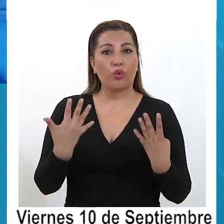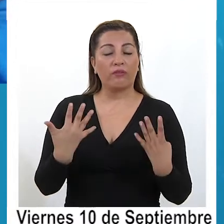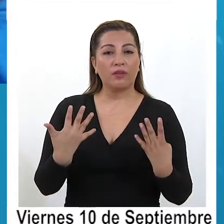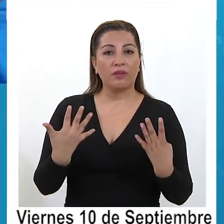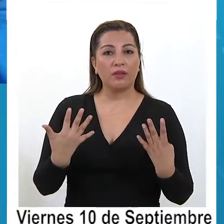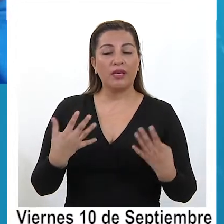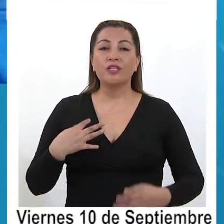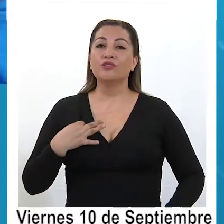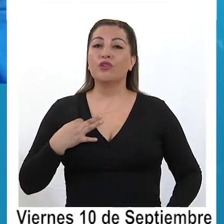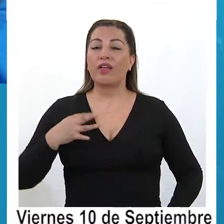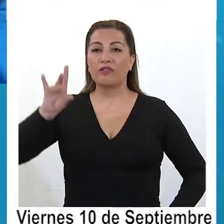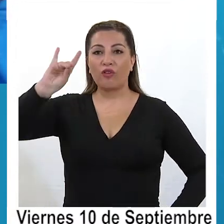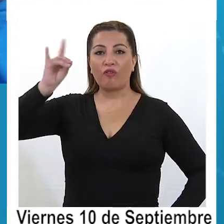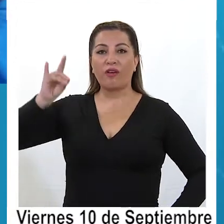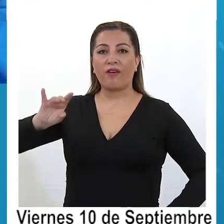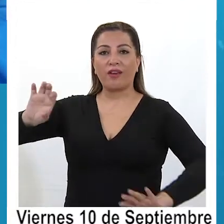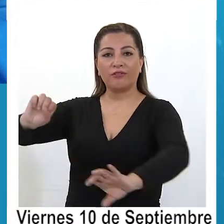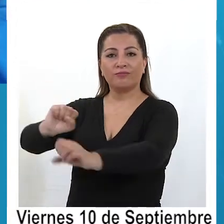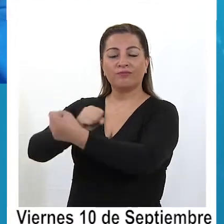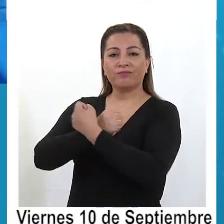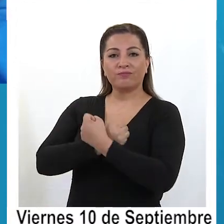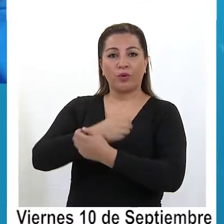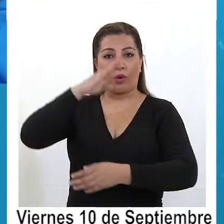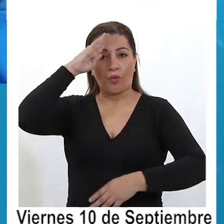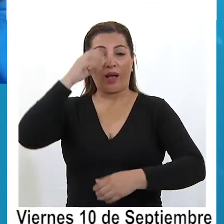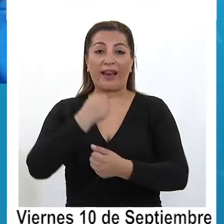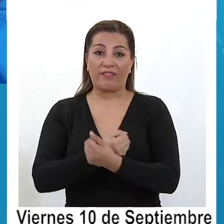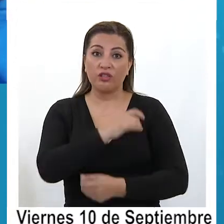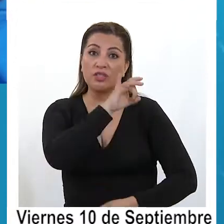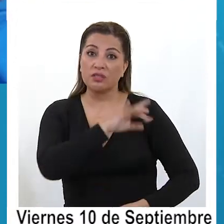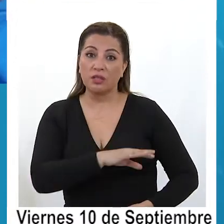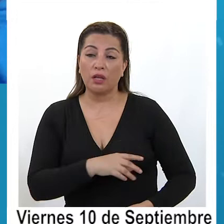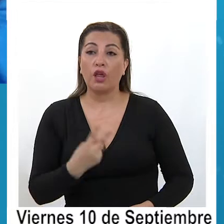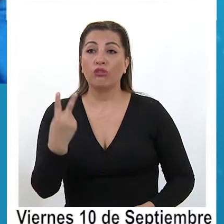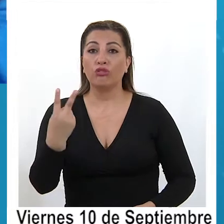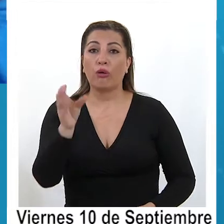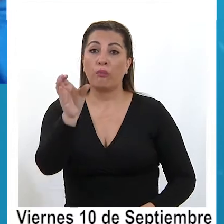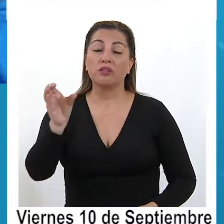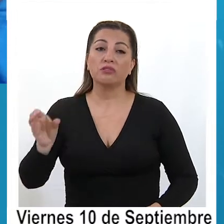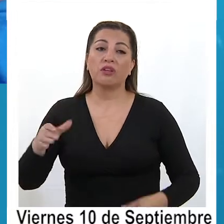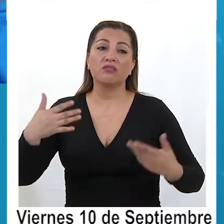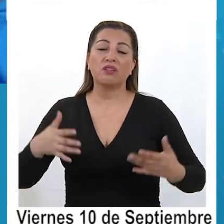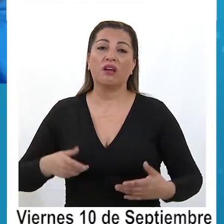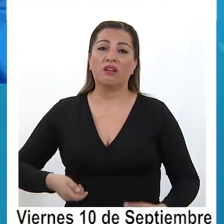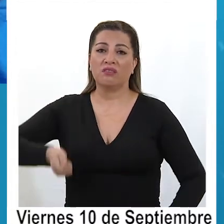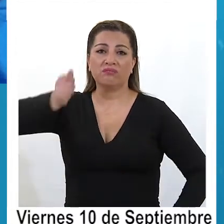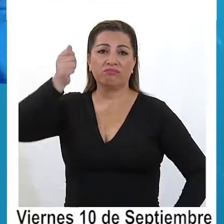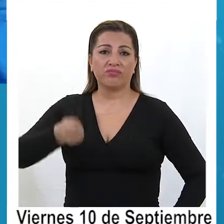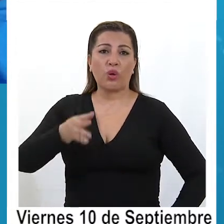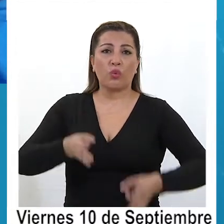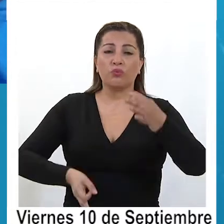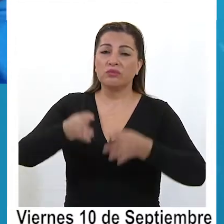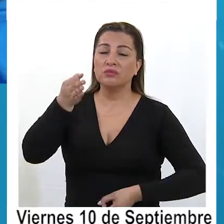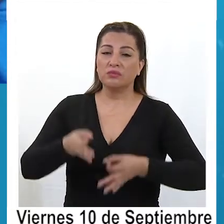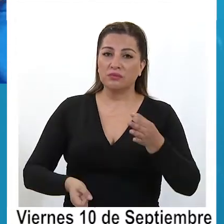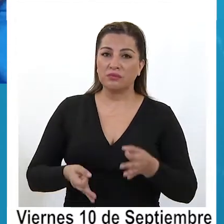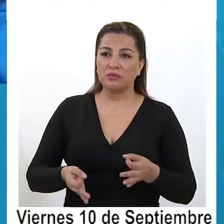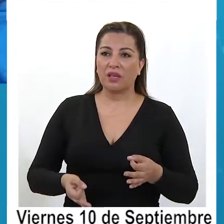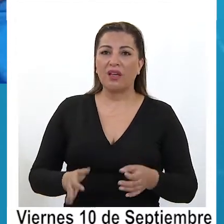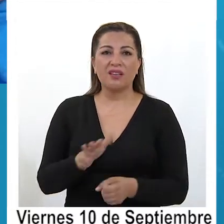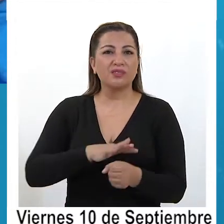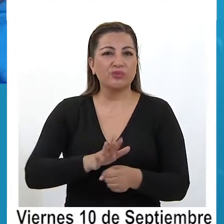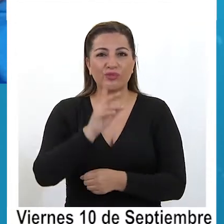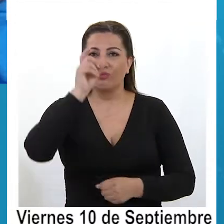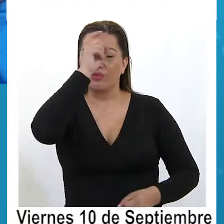9 ciudadanos bolivianos que fueron detenidos por carabineros, pero que solo dos de ellos fueron finalmente formalizados? Eh, ¿Es